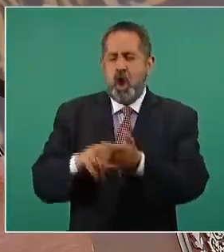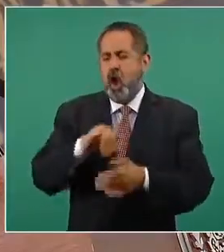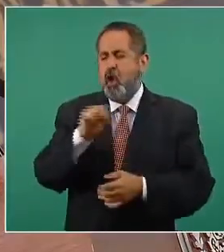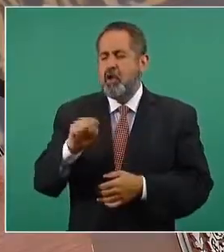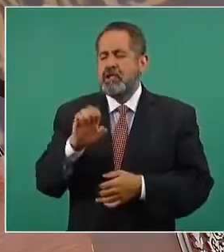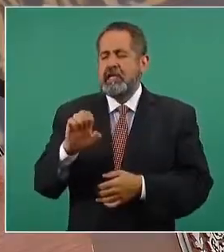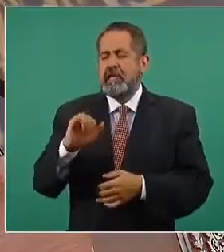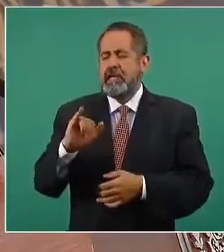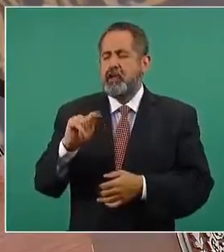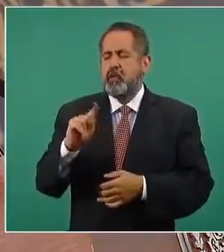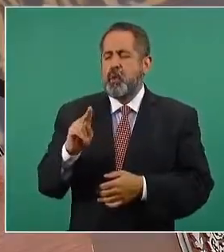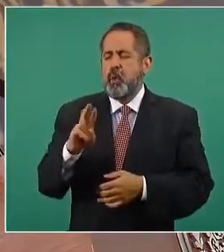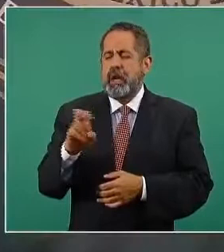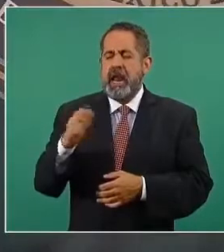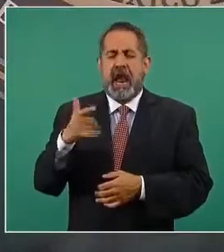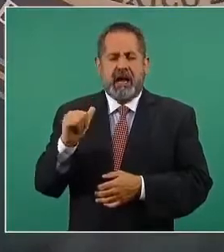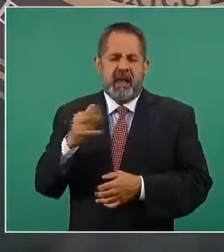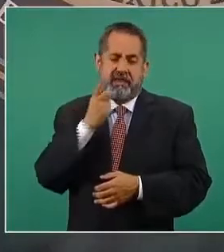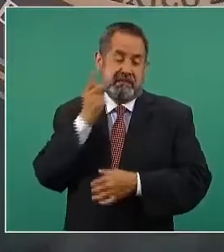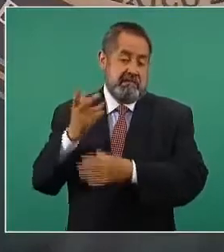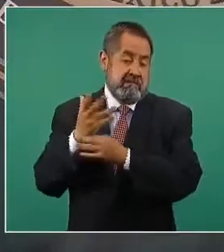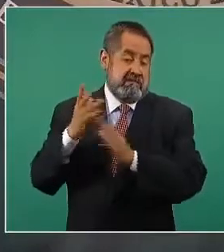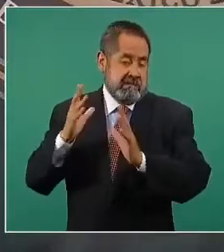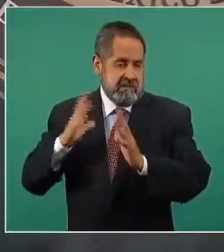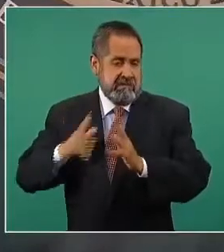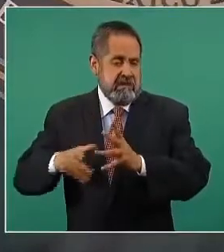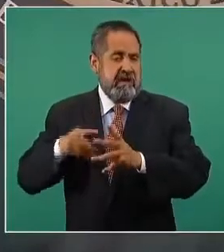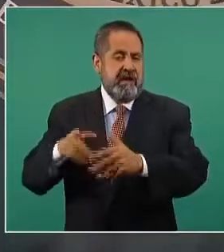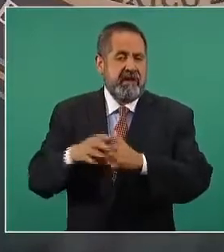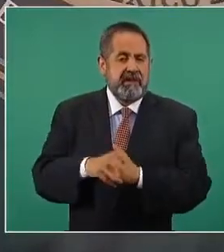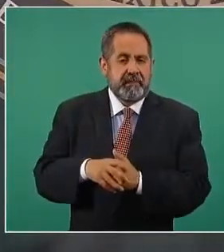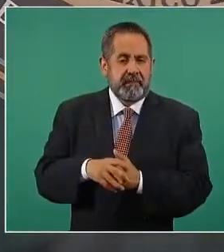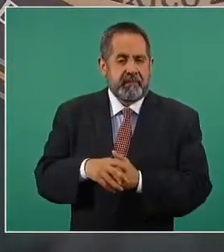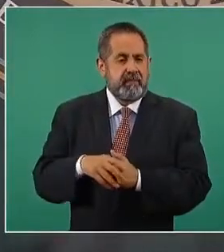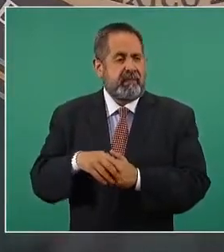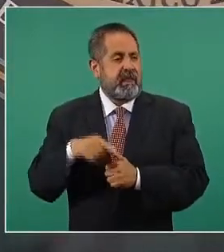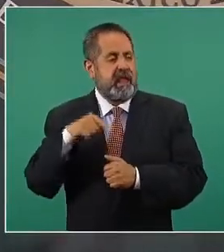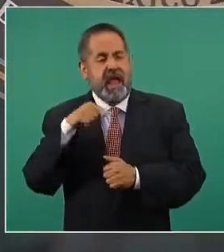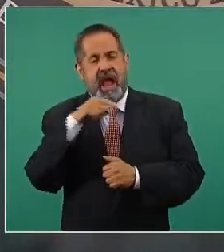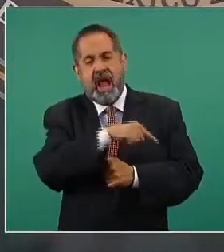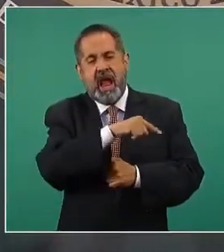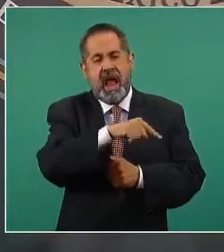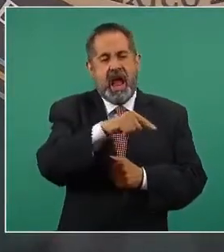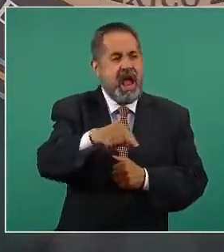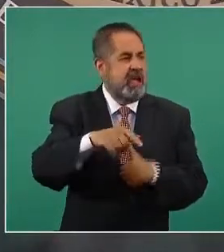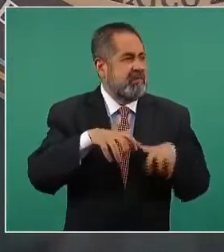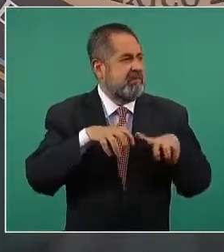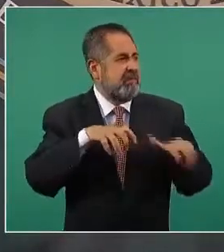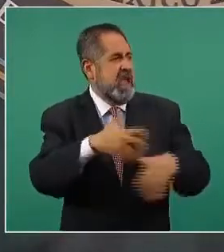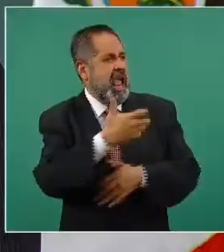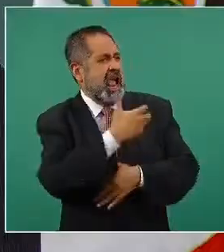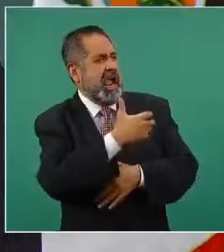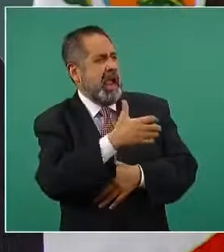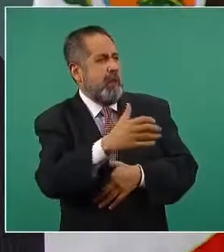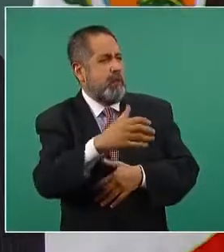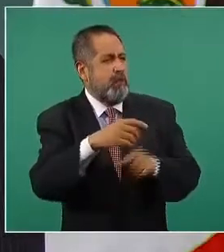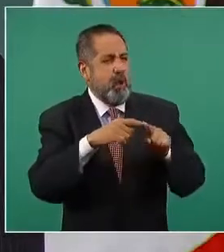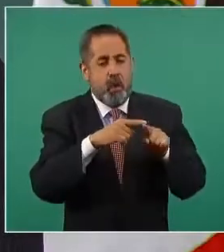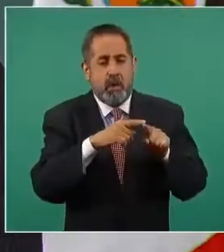Iturriaga decía con orgullo que todavía pastaban los búfalos en lo que hoy es Nueva